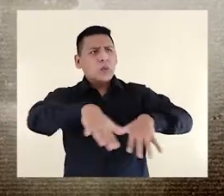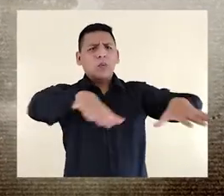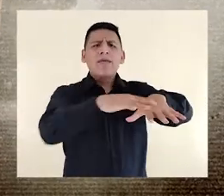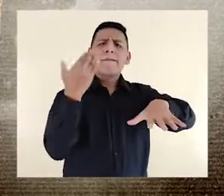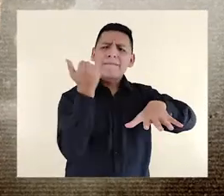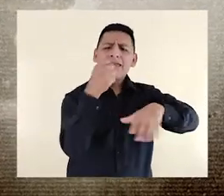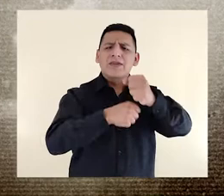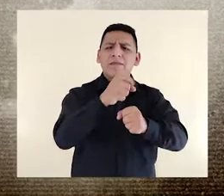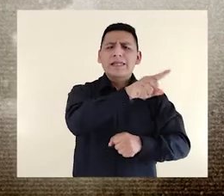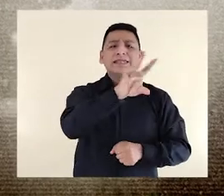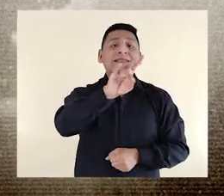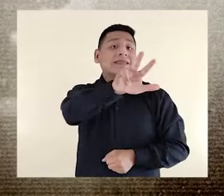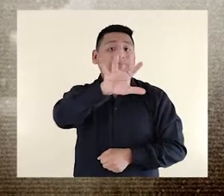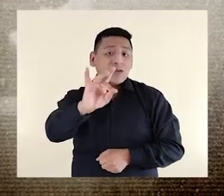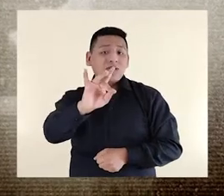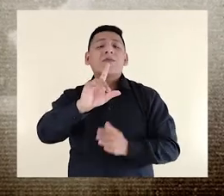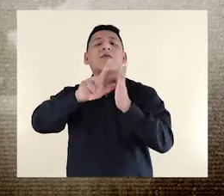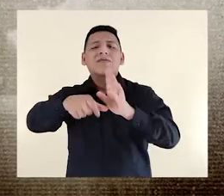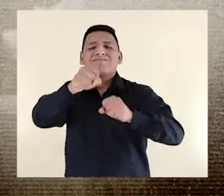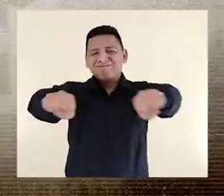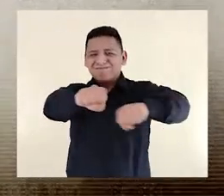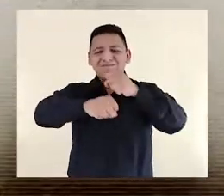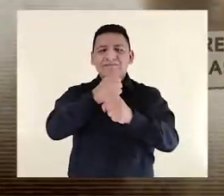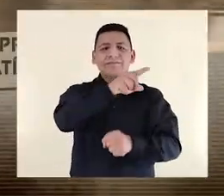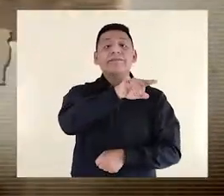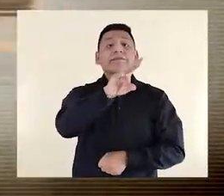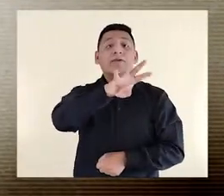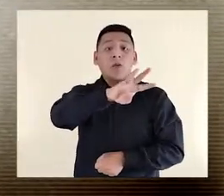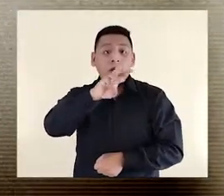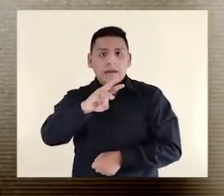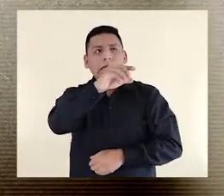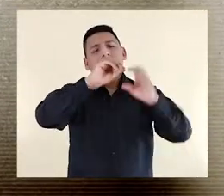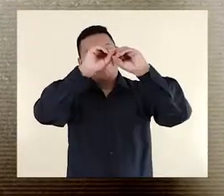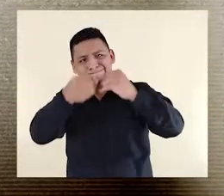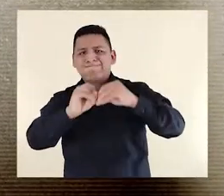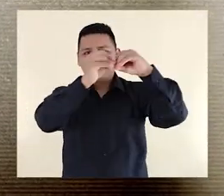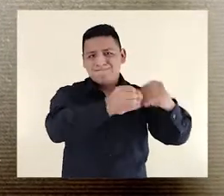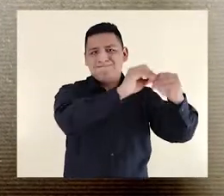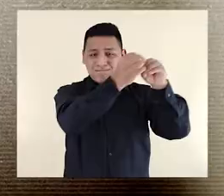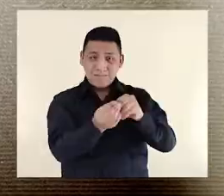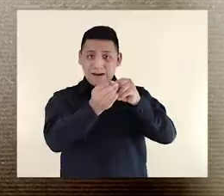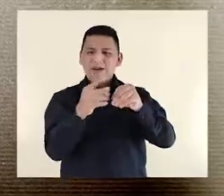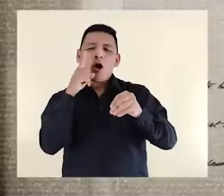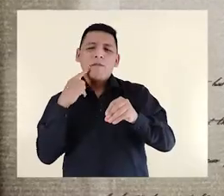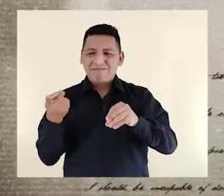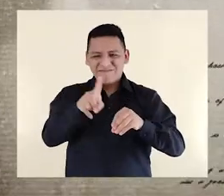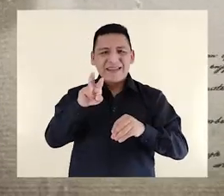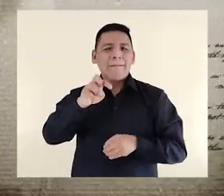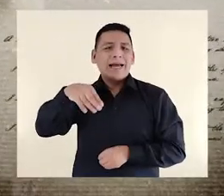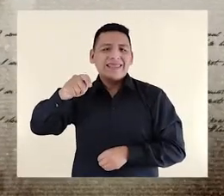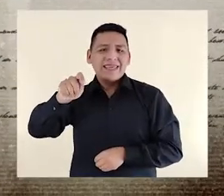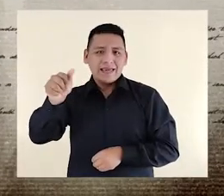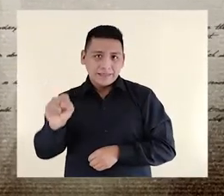de 1738, pero tras el terremoto de 1746, tuvo una tardía remodelación a cargo del presbítero